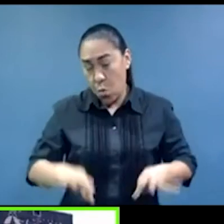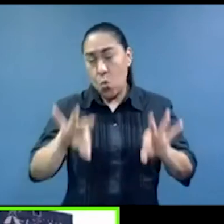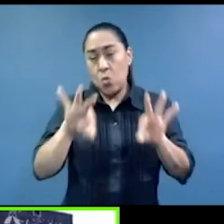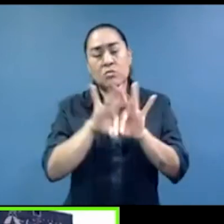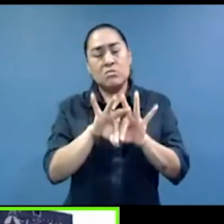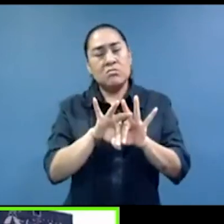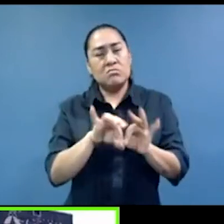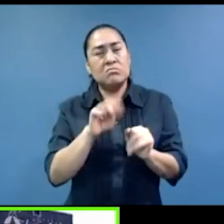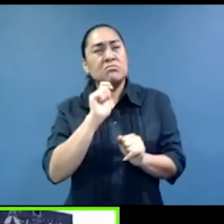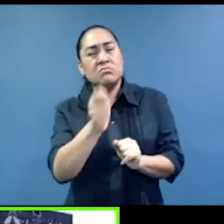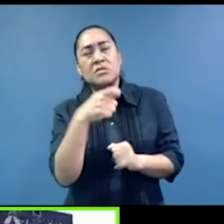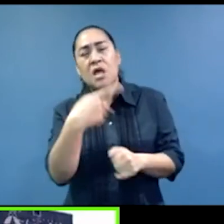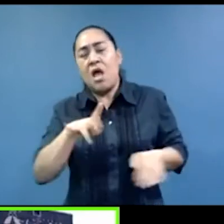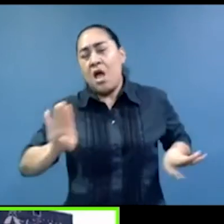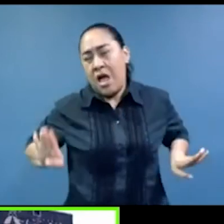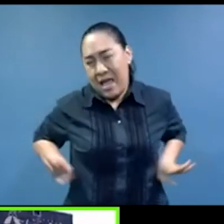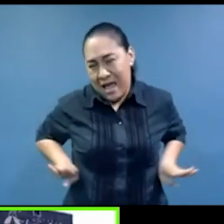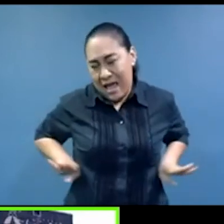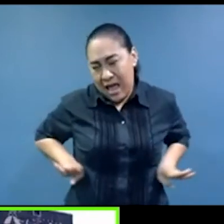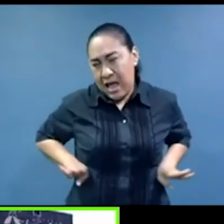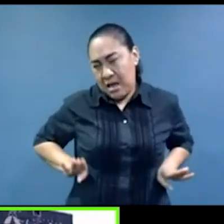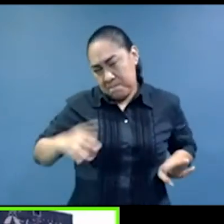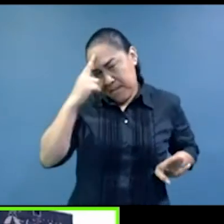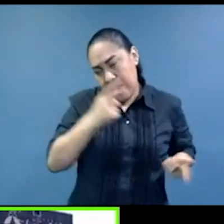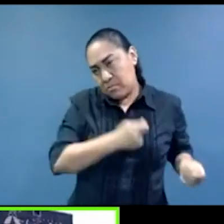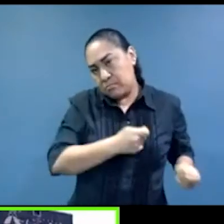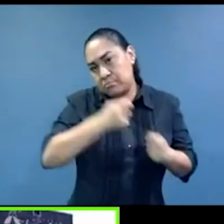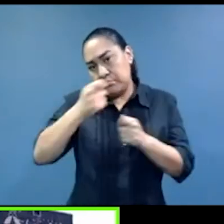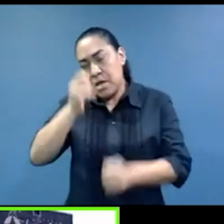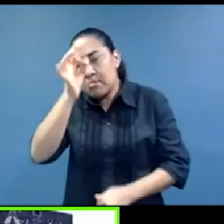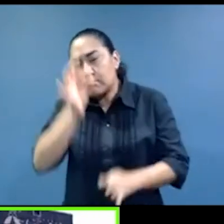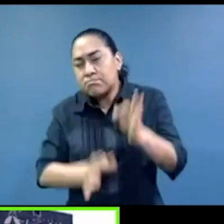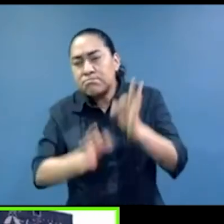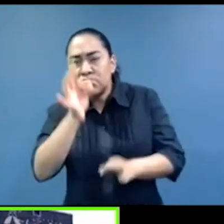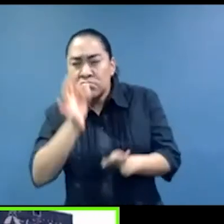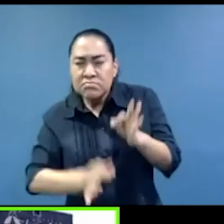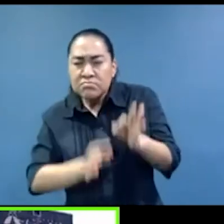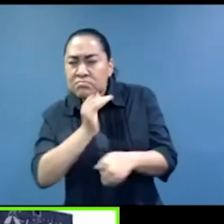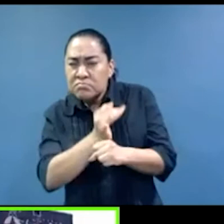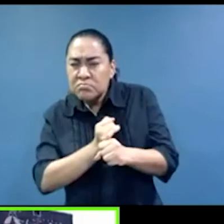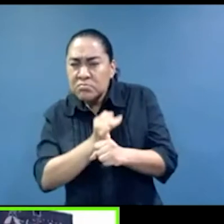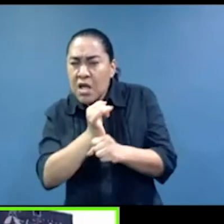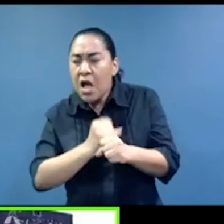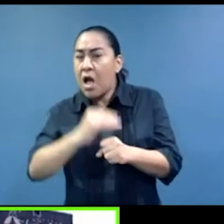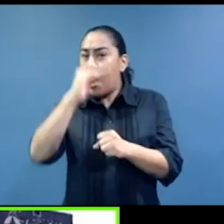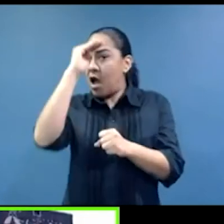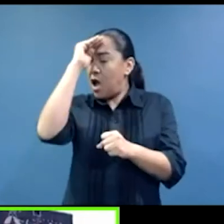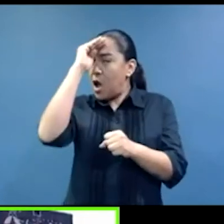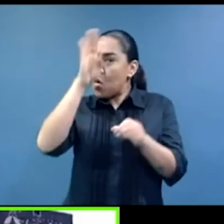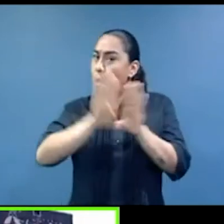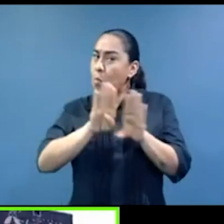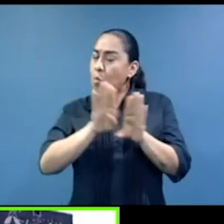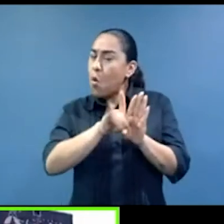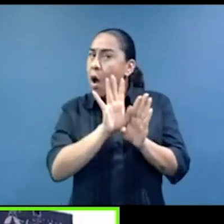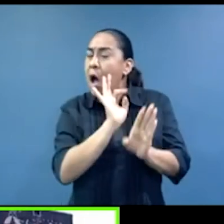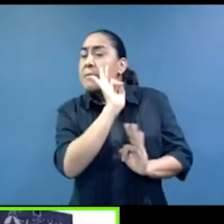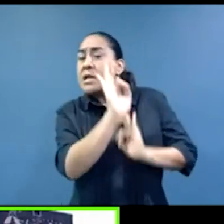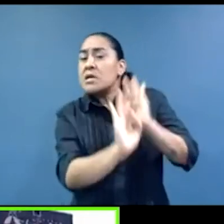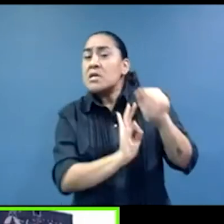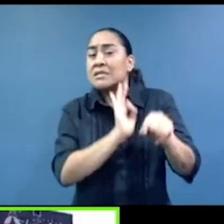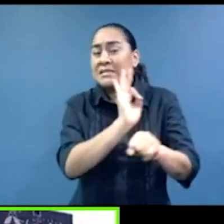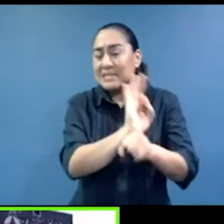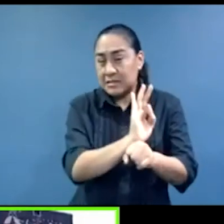las partes a la corte es que se trataba ya de un privilegio, o sea, esto ligado no al